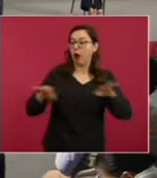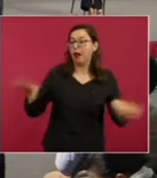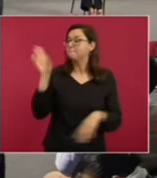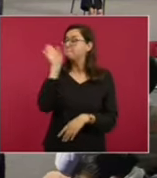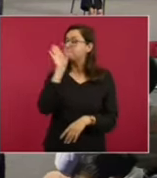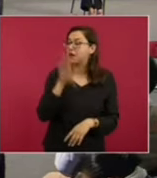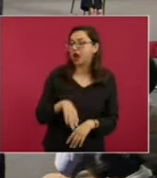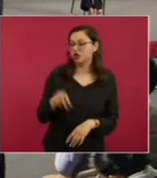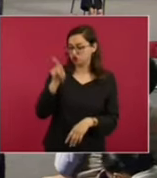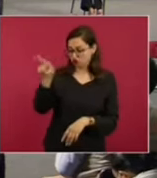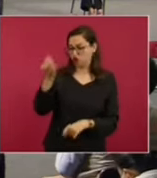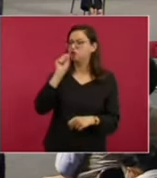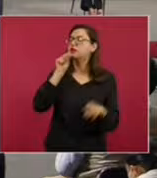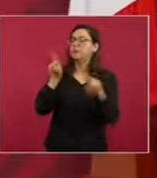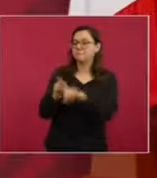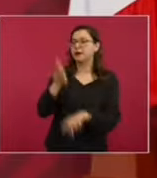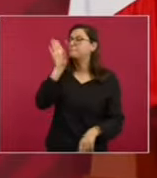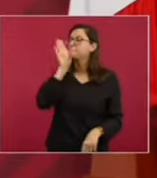tienen?